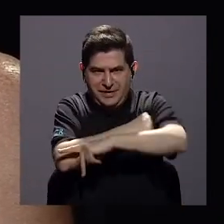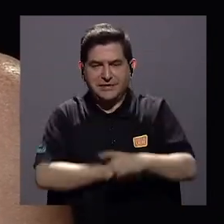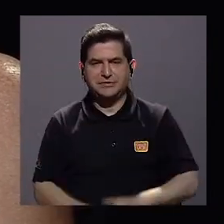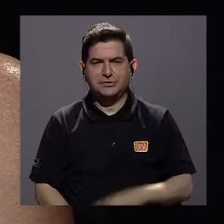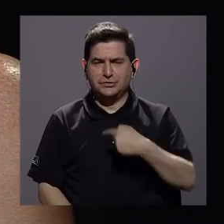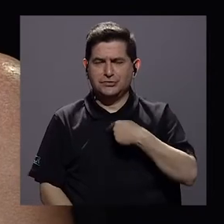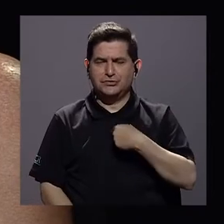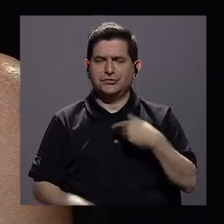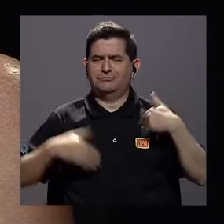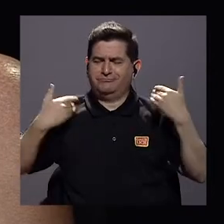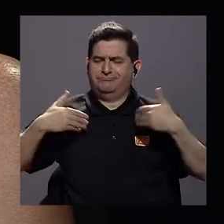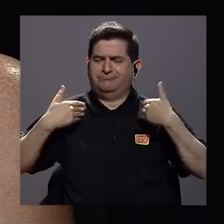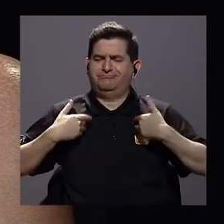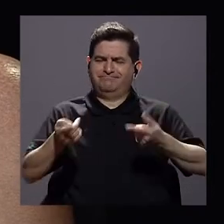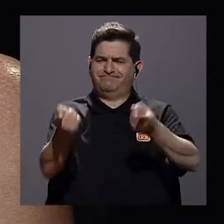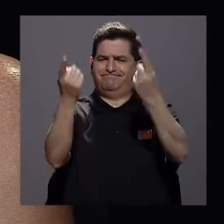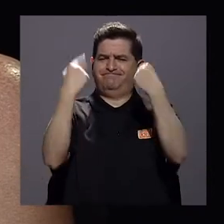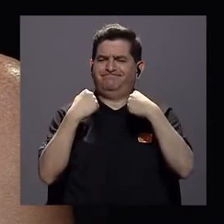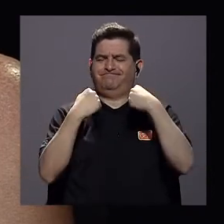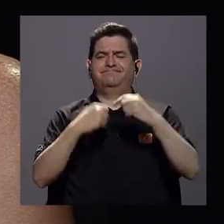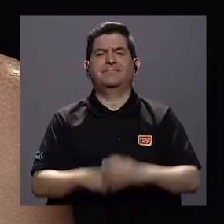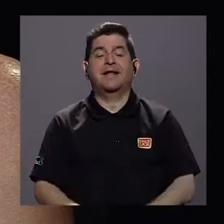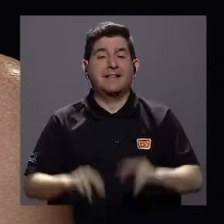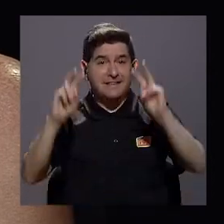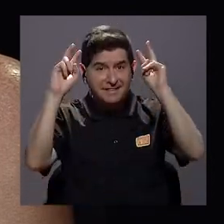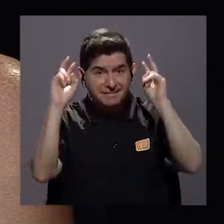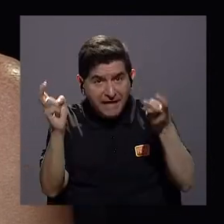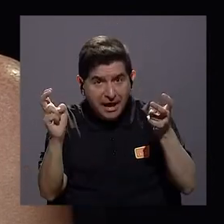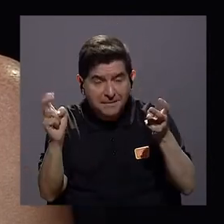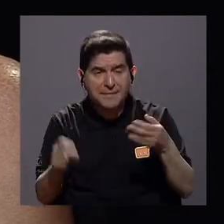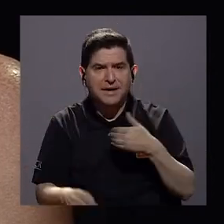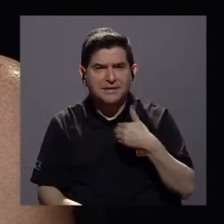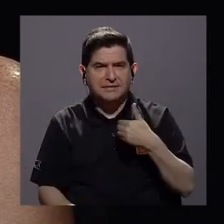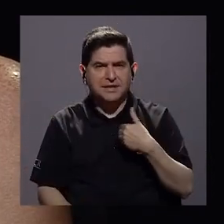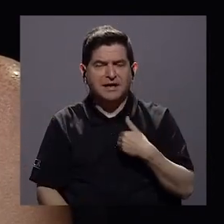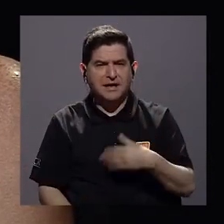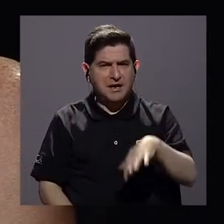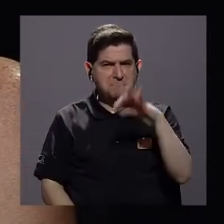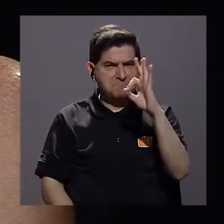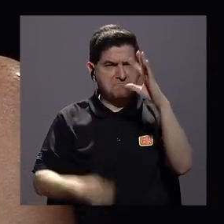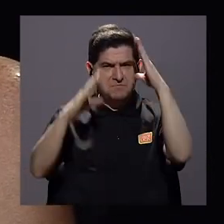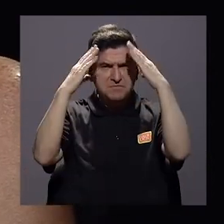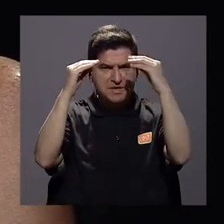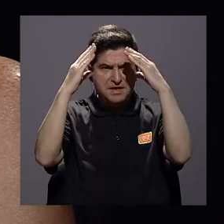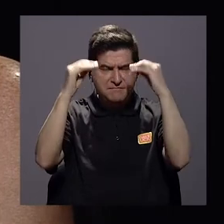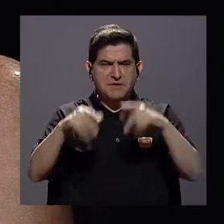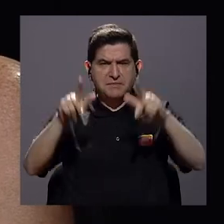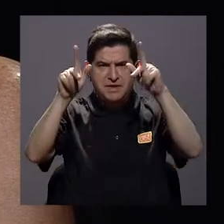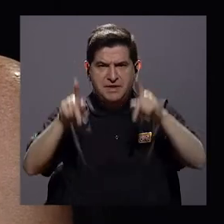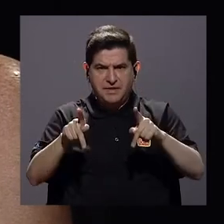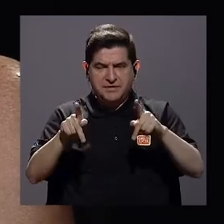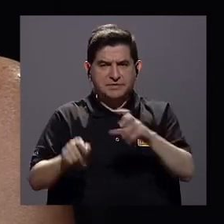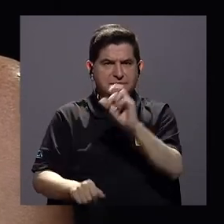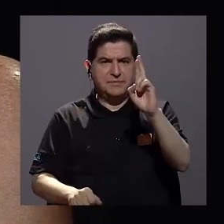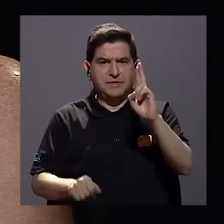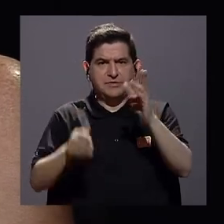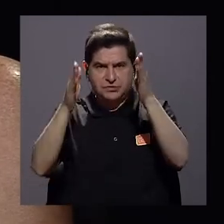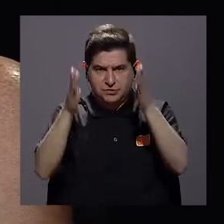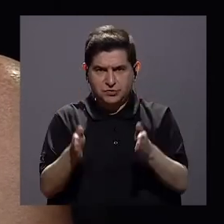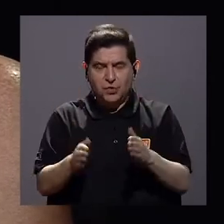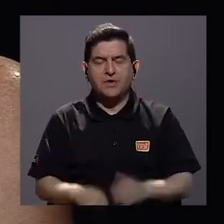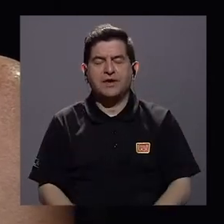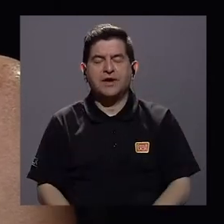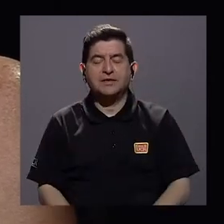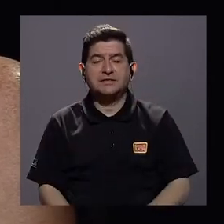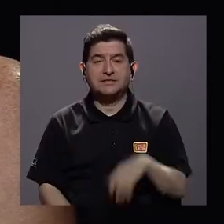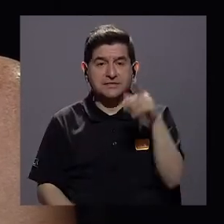país. Estoy muy contenta de estar aquí. Es un tema en el que tenemos que estar bien informados los costarricenses y tomar una posición